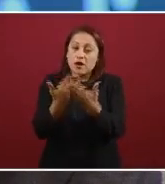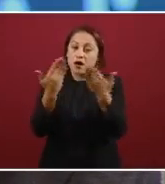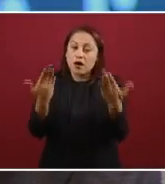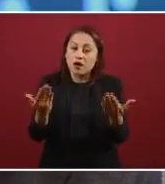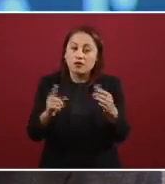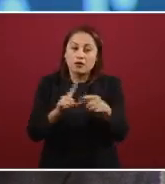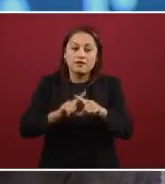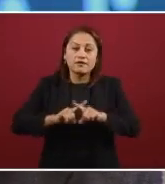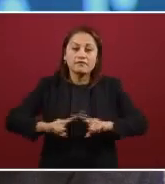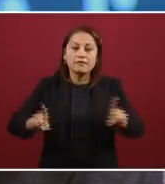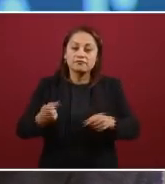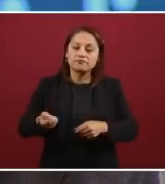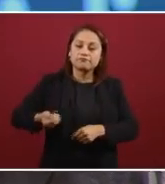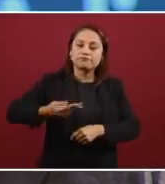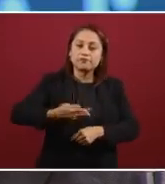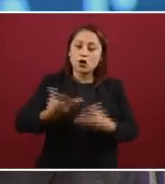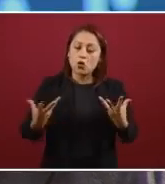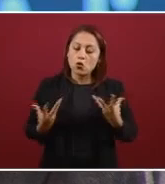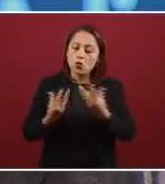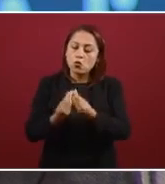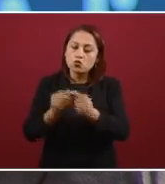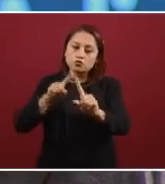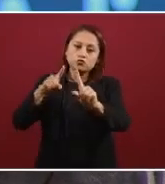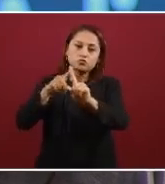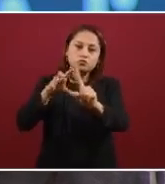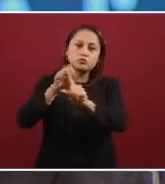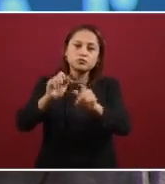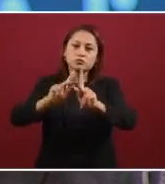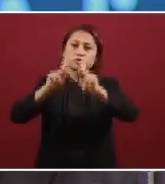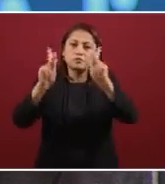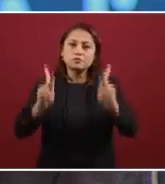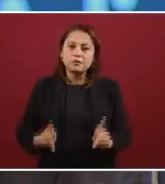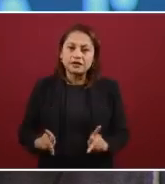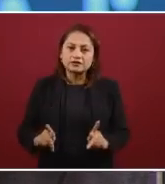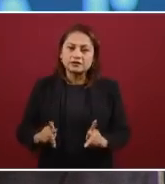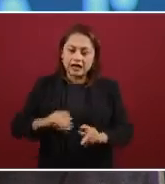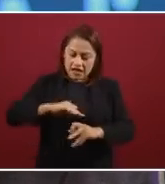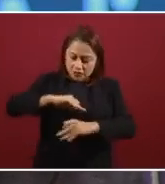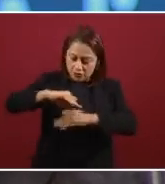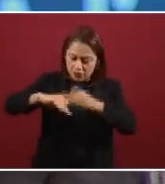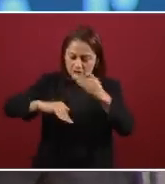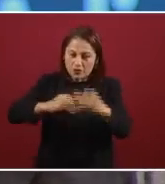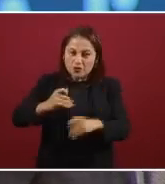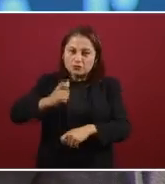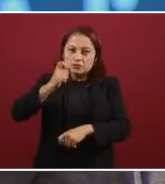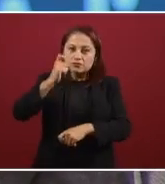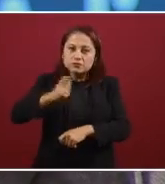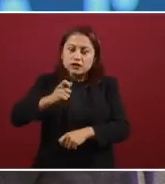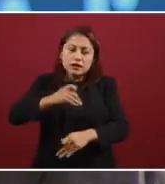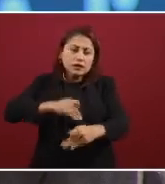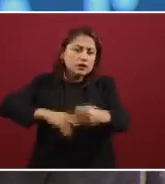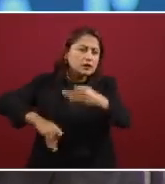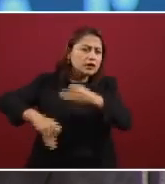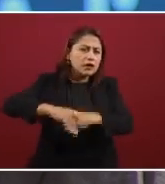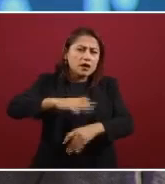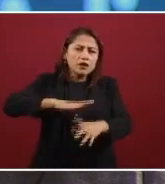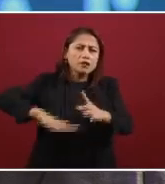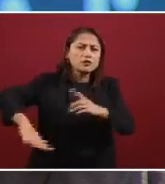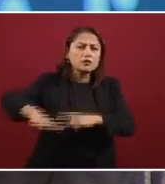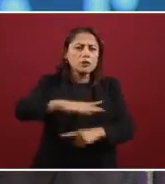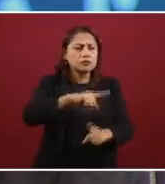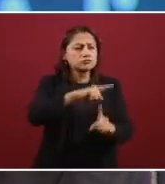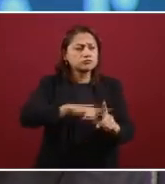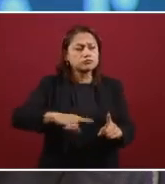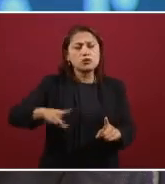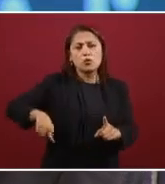compromiso colectivo de toda la sociedad, de todos los sectores, público, social, privado,